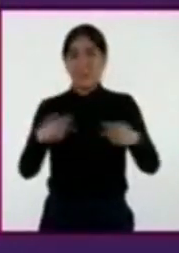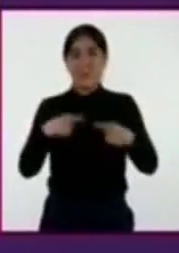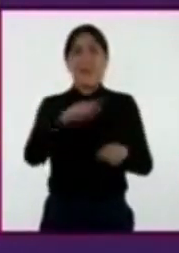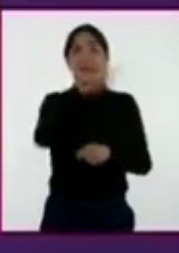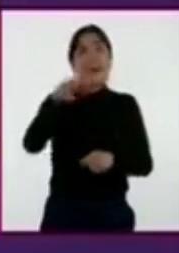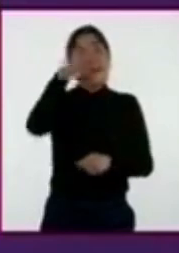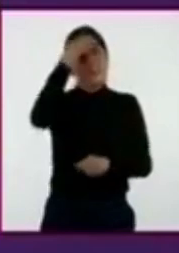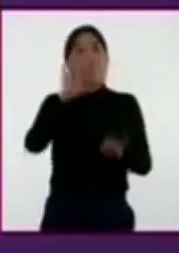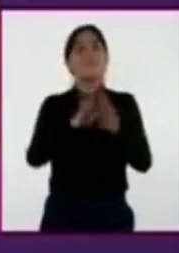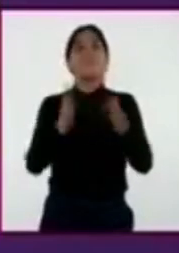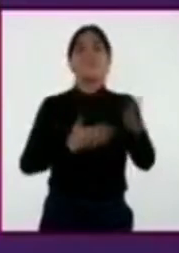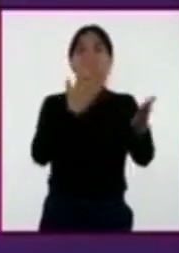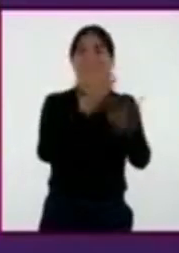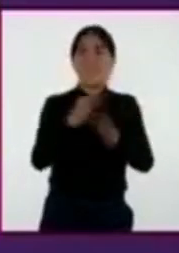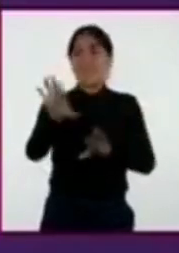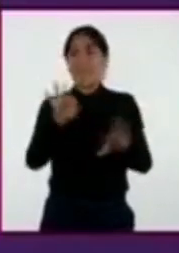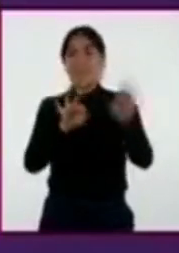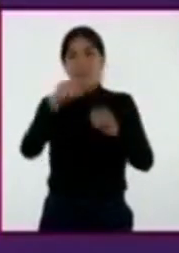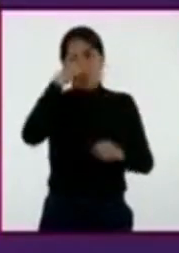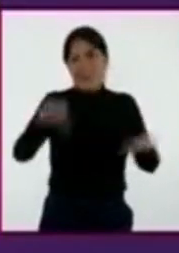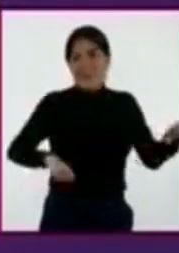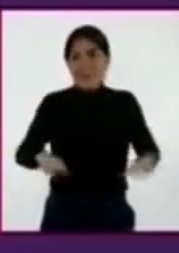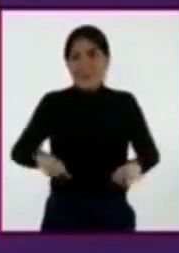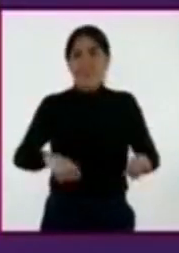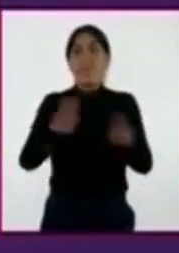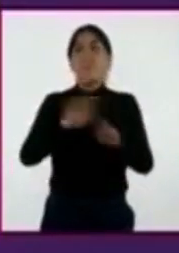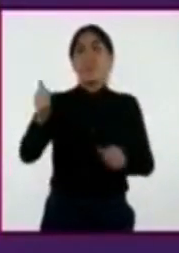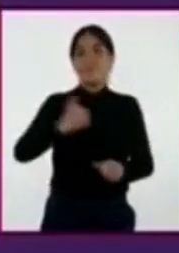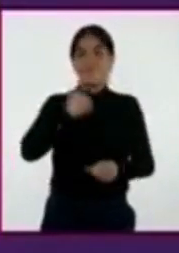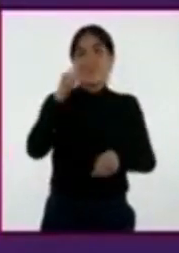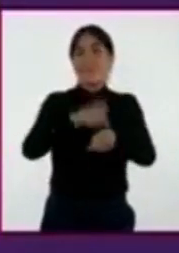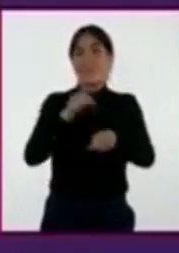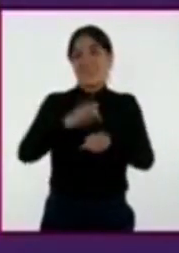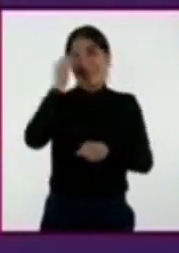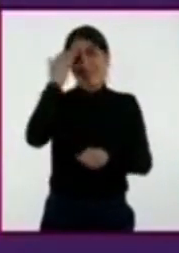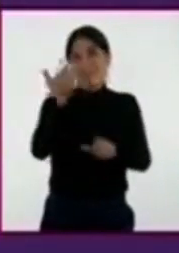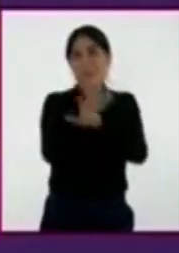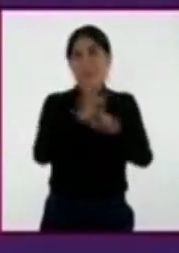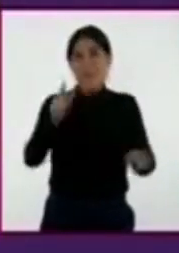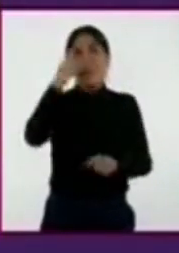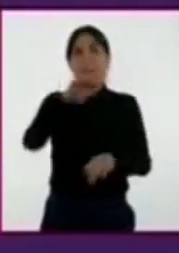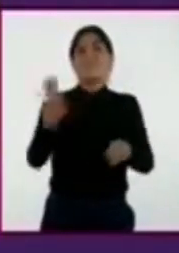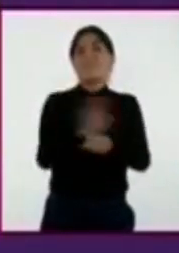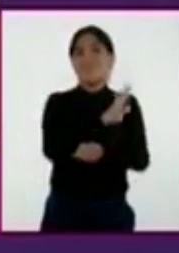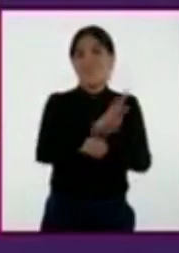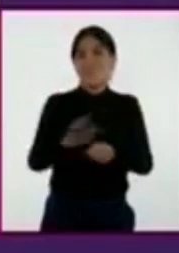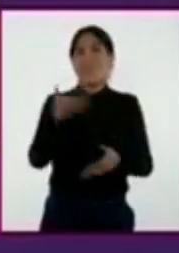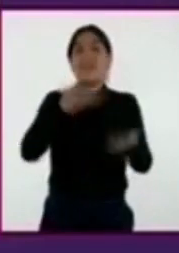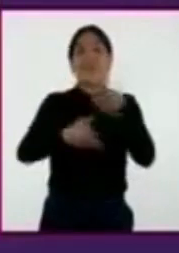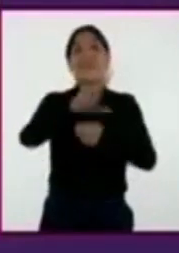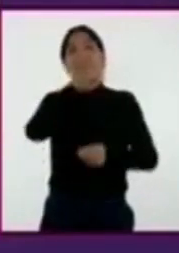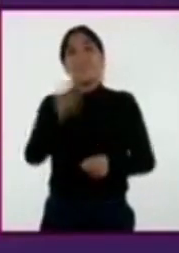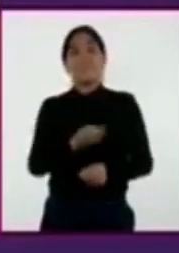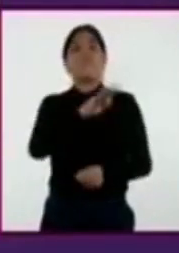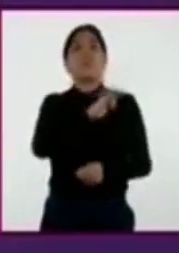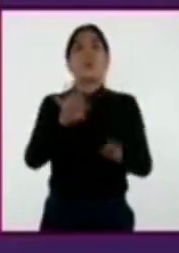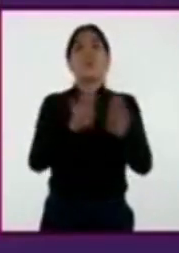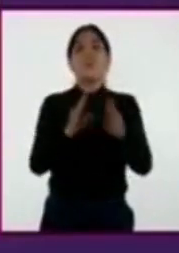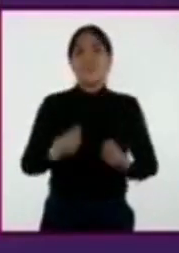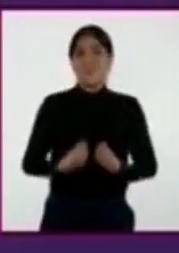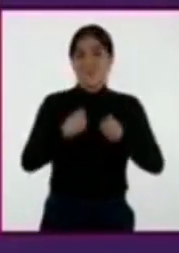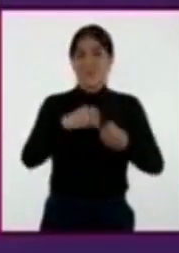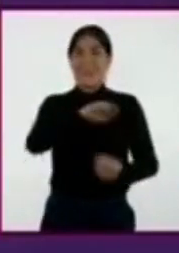a proponer y seleccionar actividades de aprovechamiento de tiempo libre que sean benéficas y contribuyan a formar un estilo de